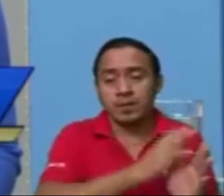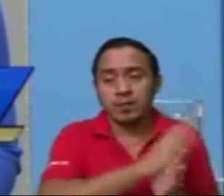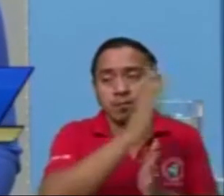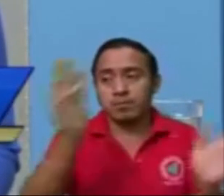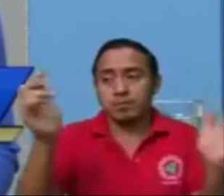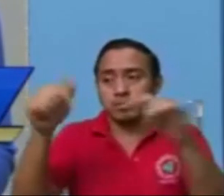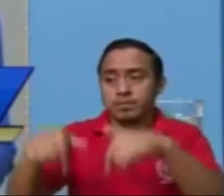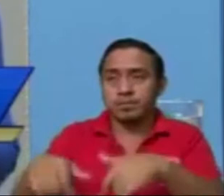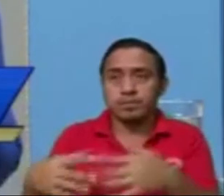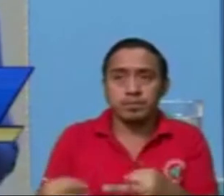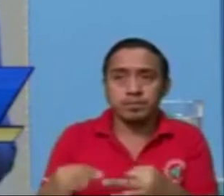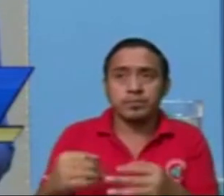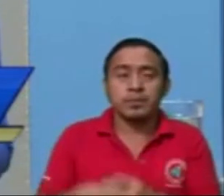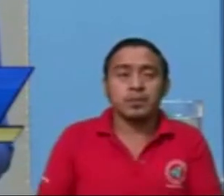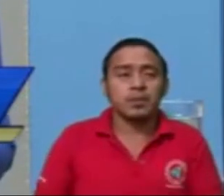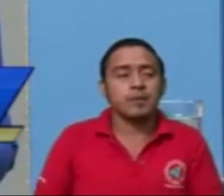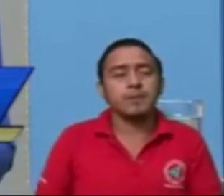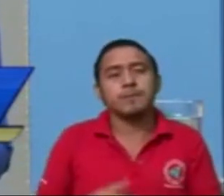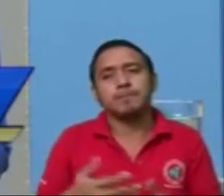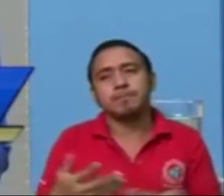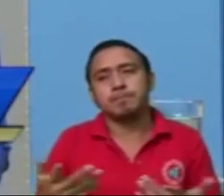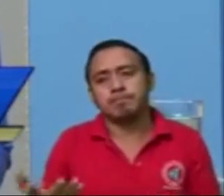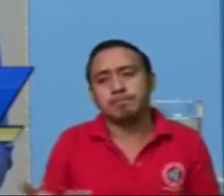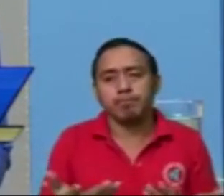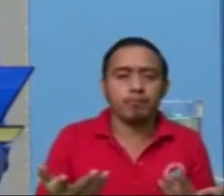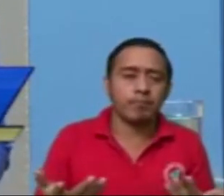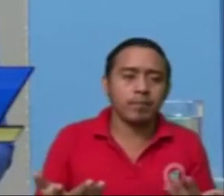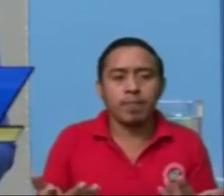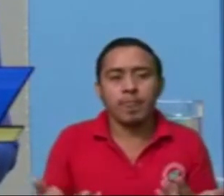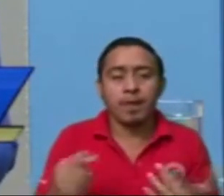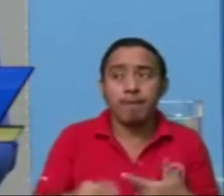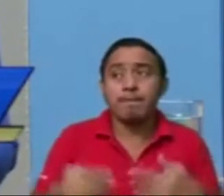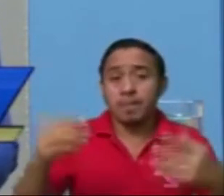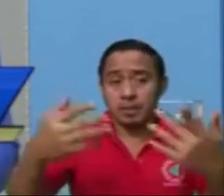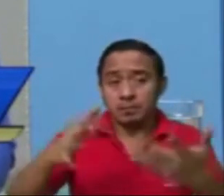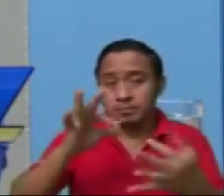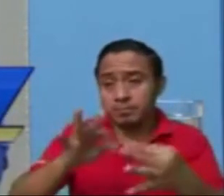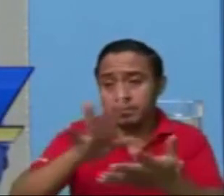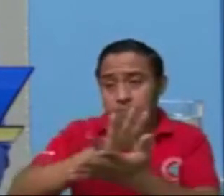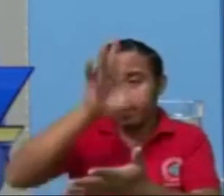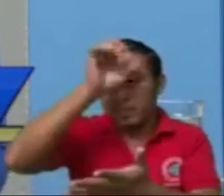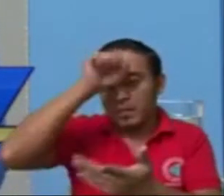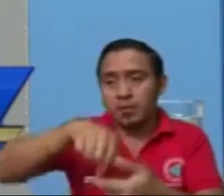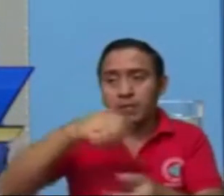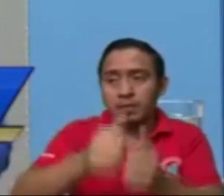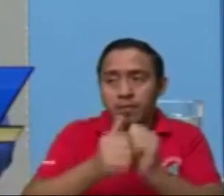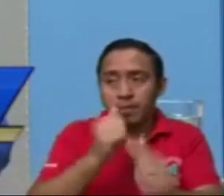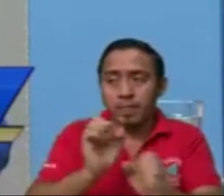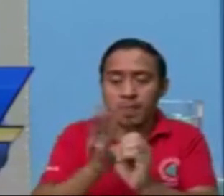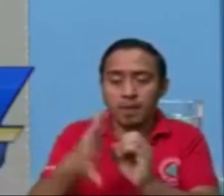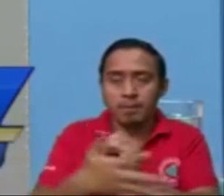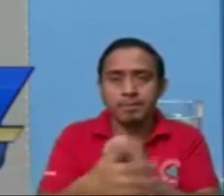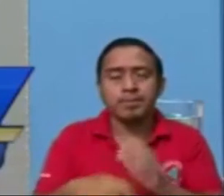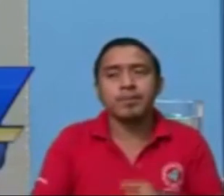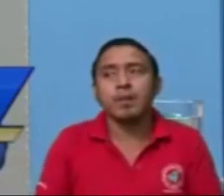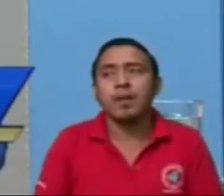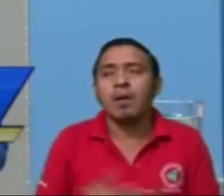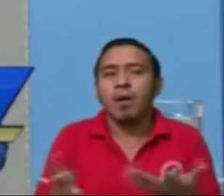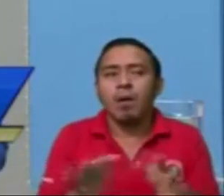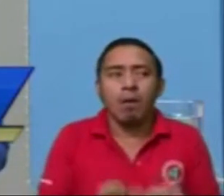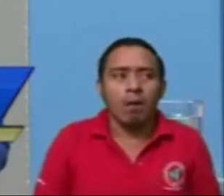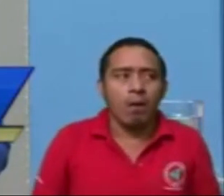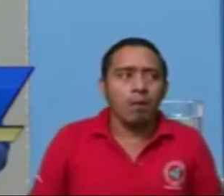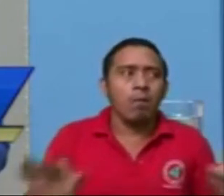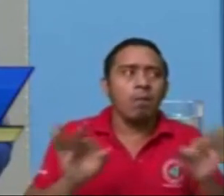también como una de las lecciones aprendidas de la pandemia, ¿no? La importancia que juega